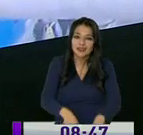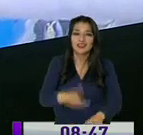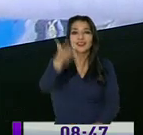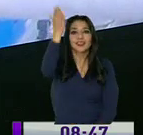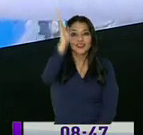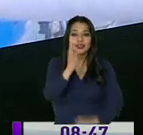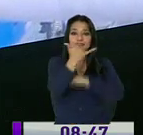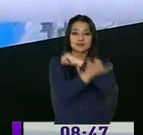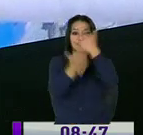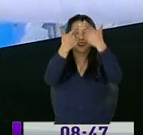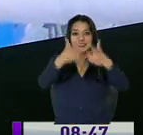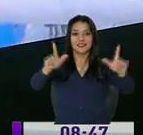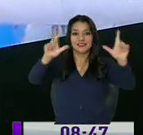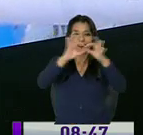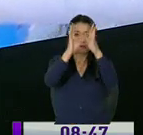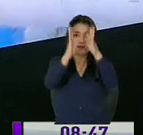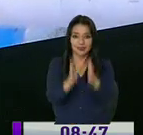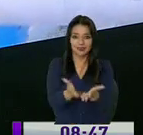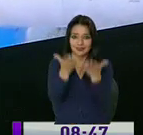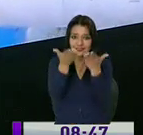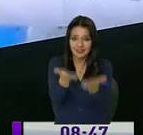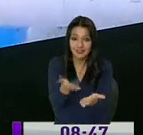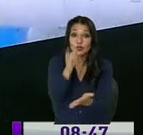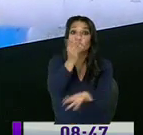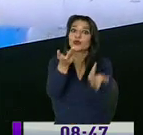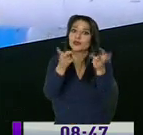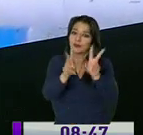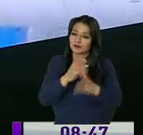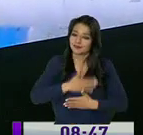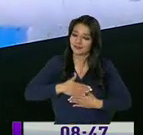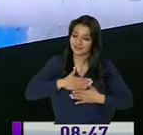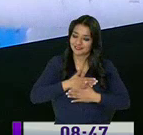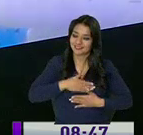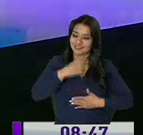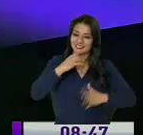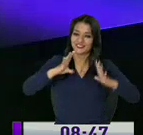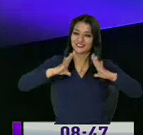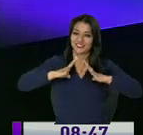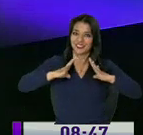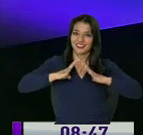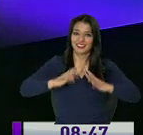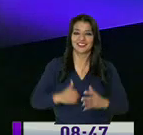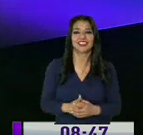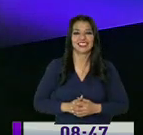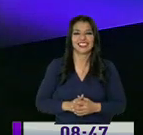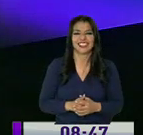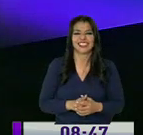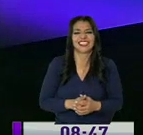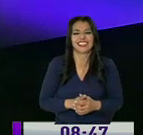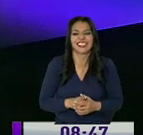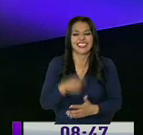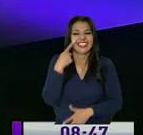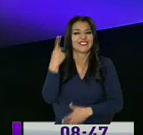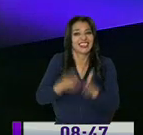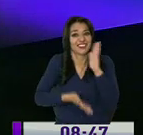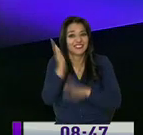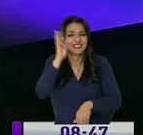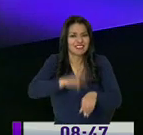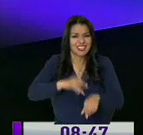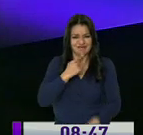y libertad, señor Casamen. Usted también disfrute su feriado. Y la verdad es esa, ¿no? ¿Para qué irnos afuera? Ya me quieren mandar